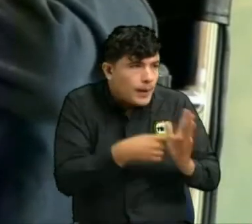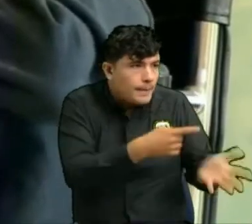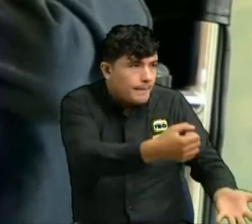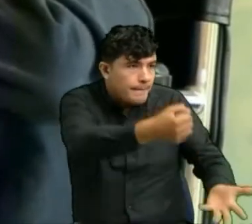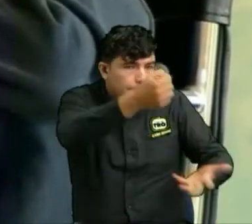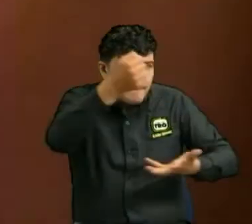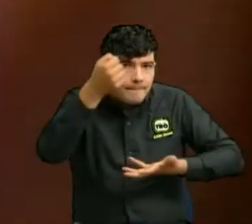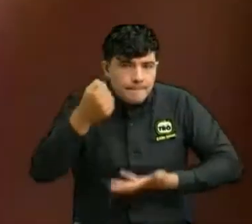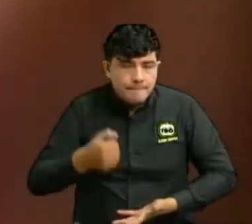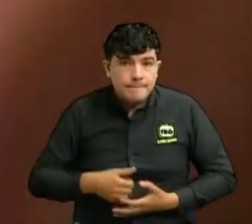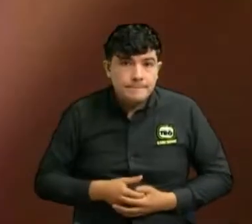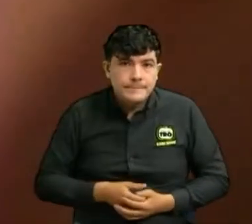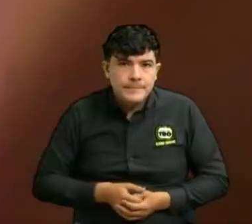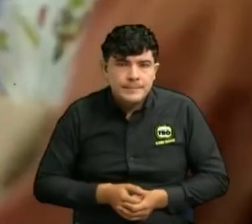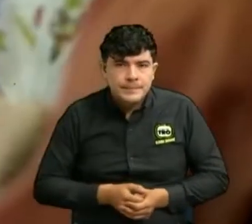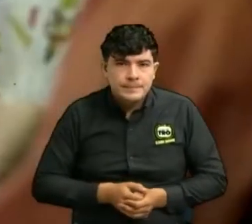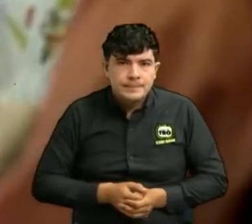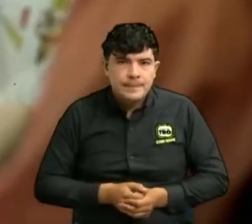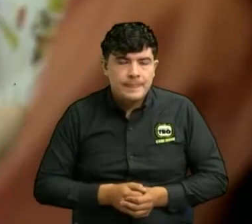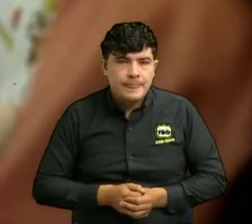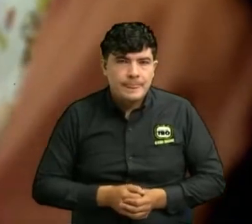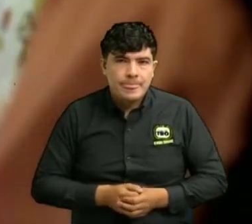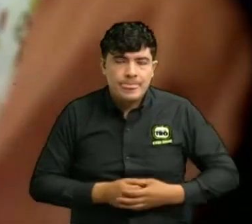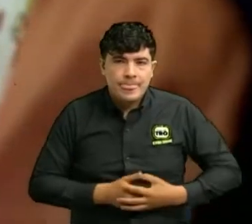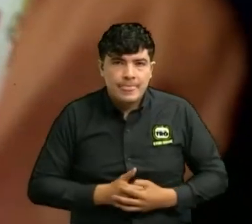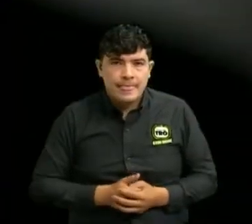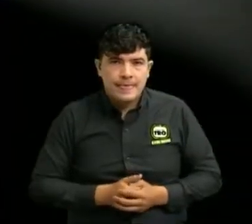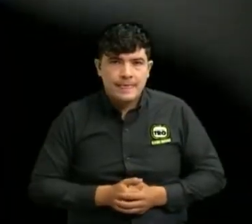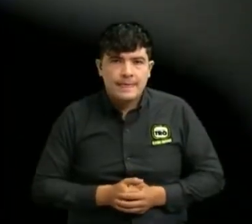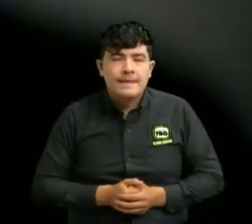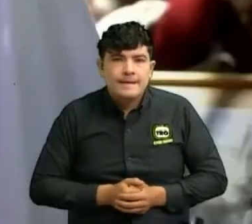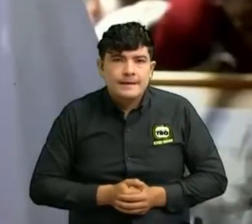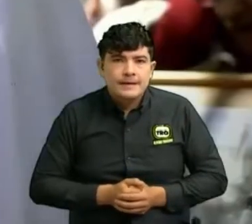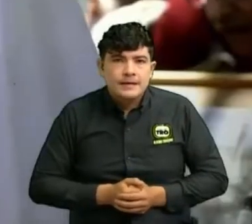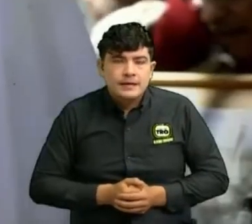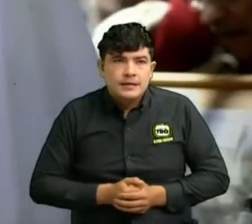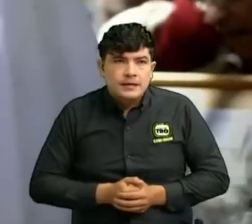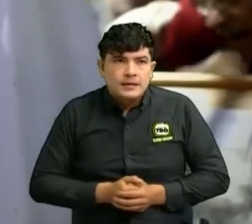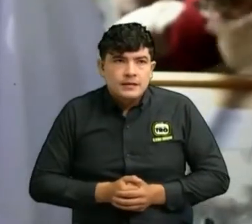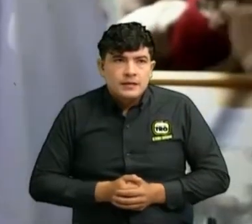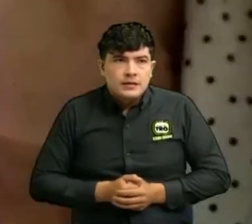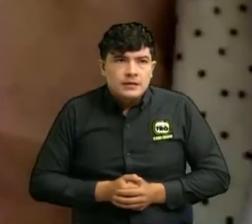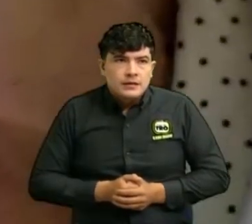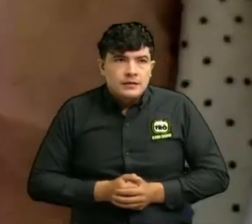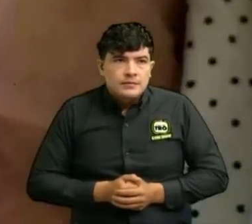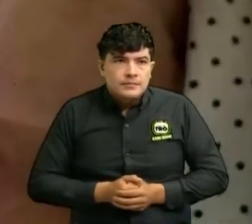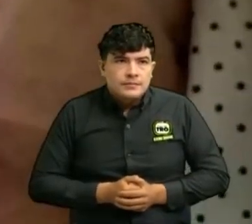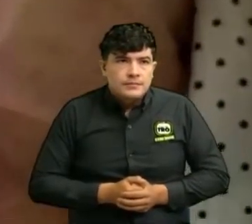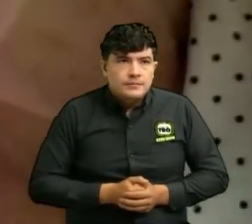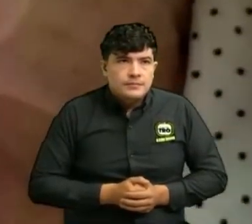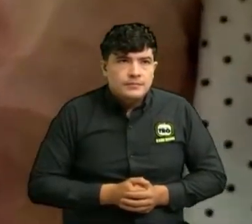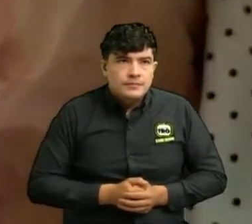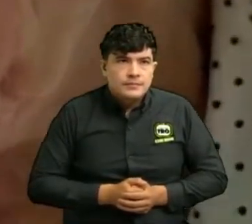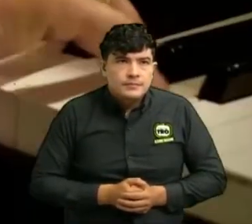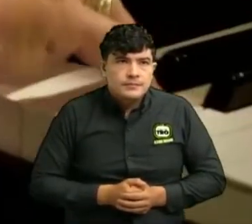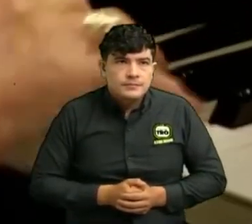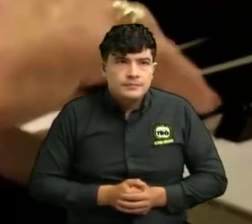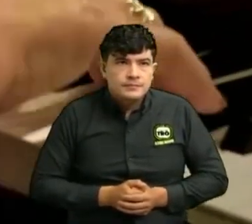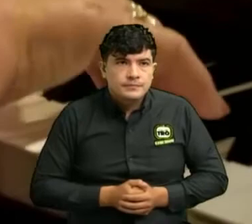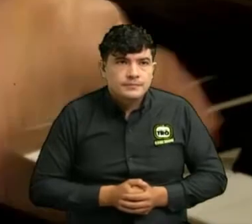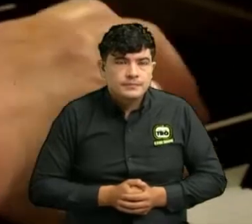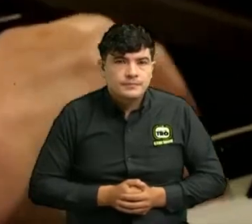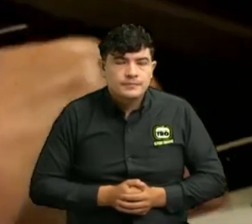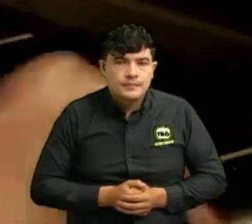sustitutiva. Y cuando la persona no tenga una capacidad de pago, si puede optar por el subsidio para cotizar a